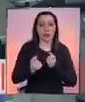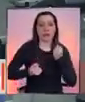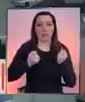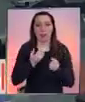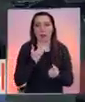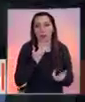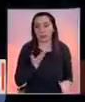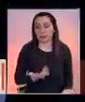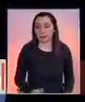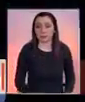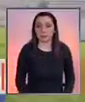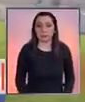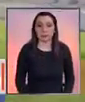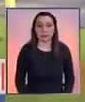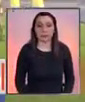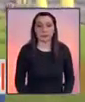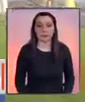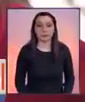también.